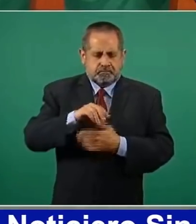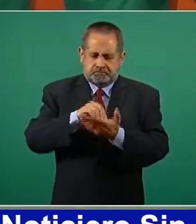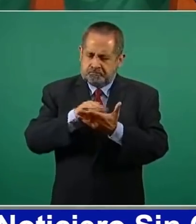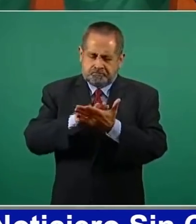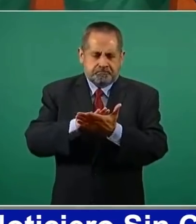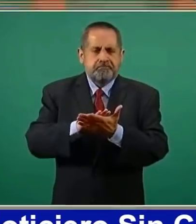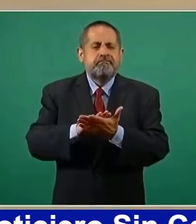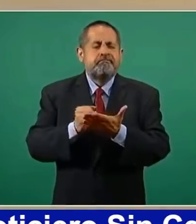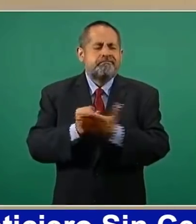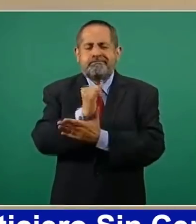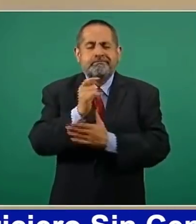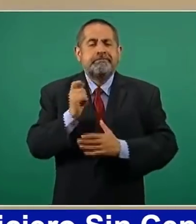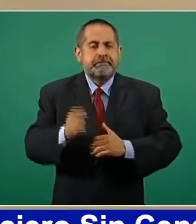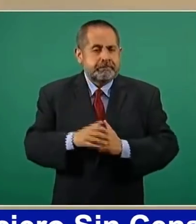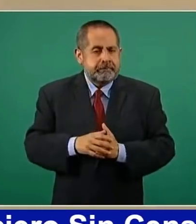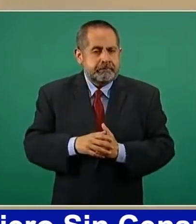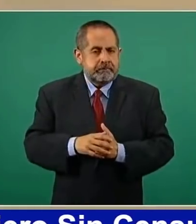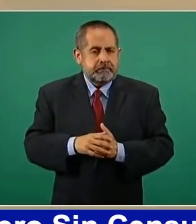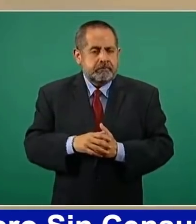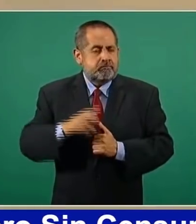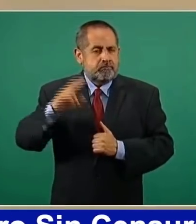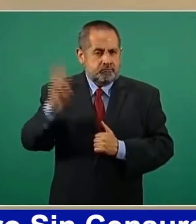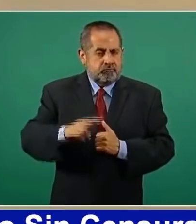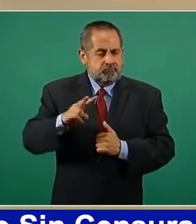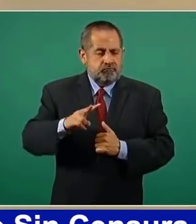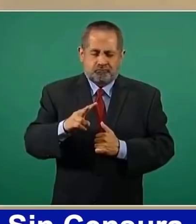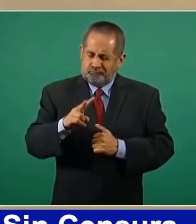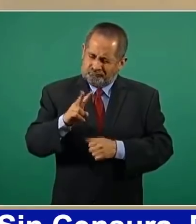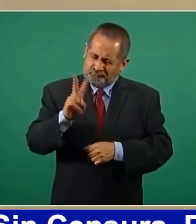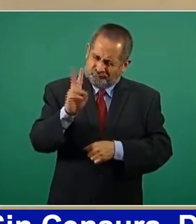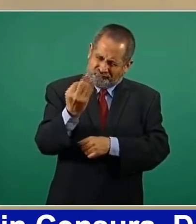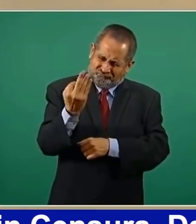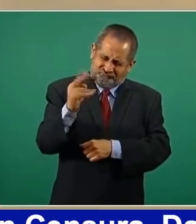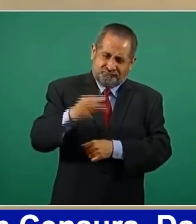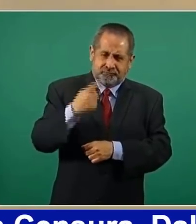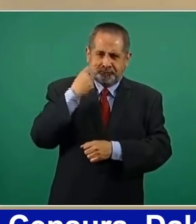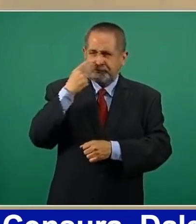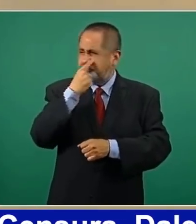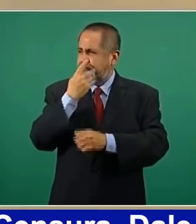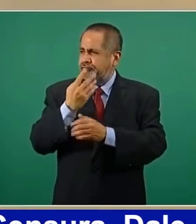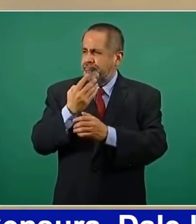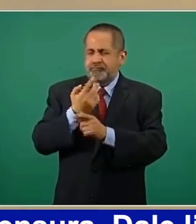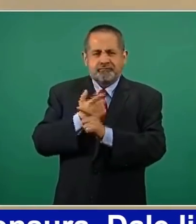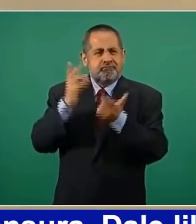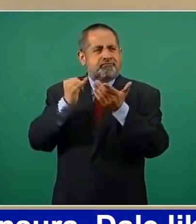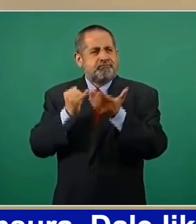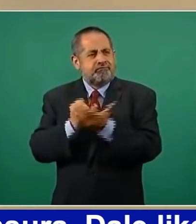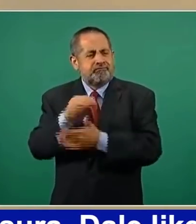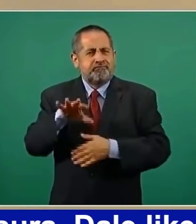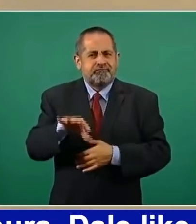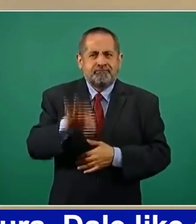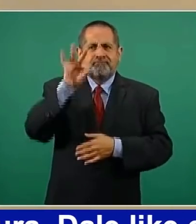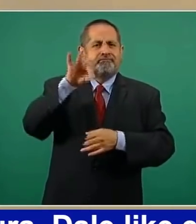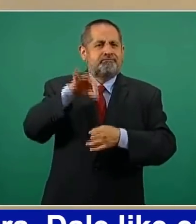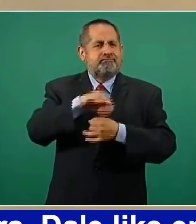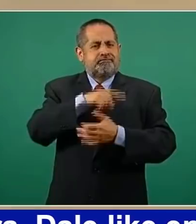definitiva una auténtica democracia en nuestro país.